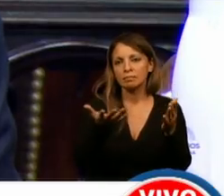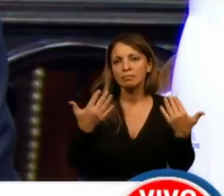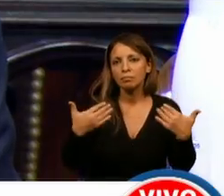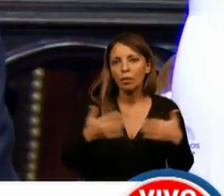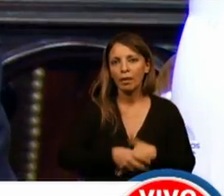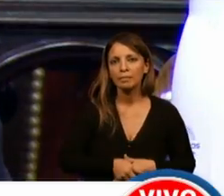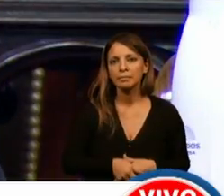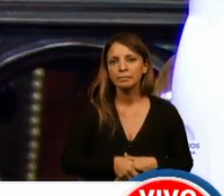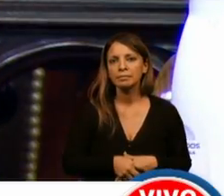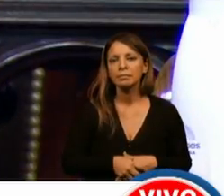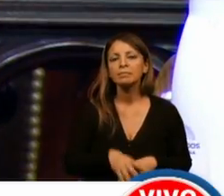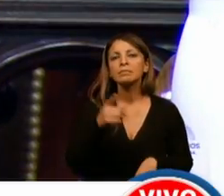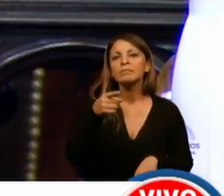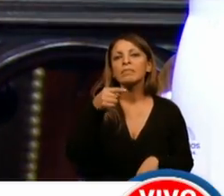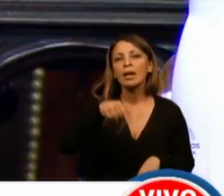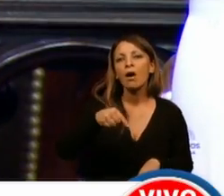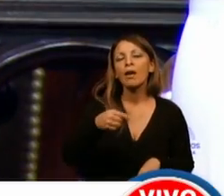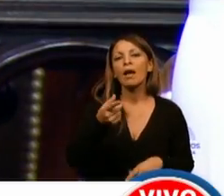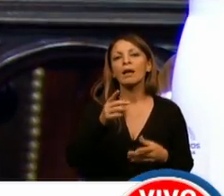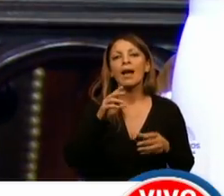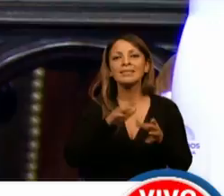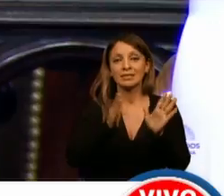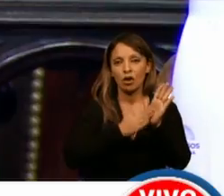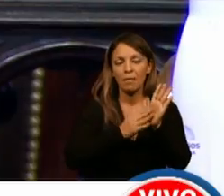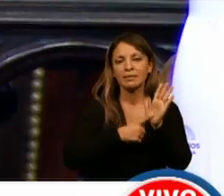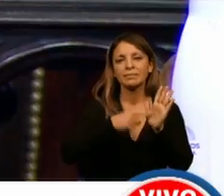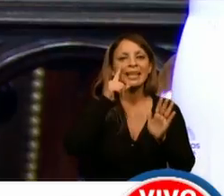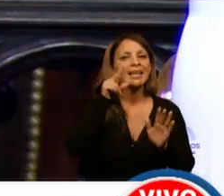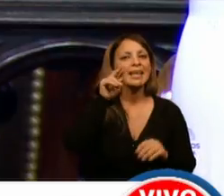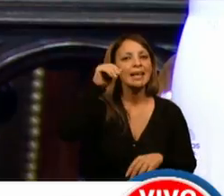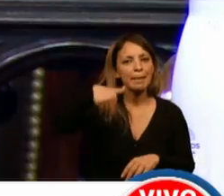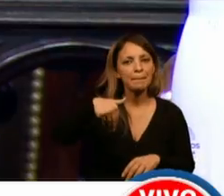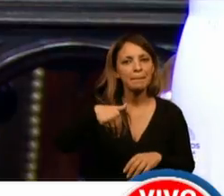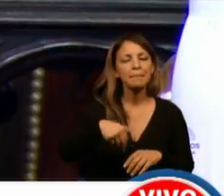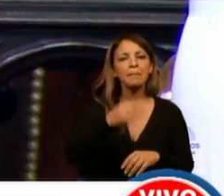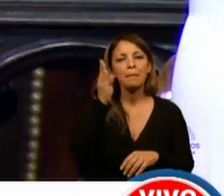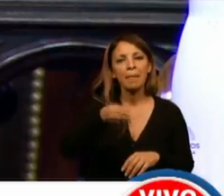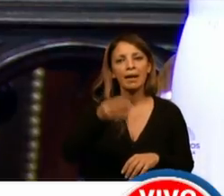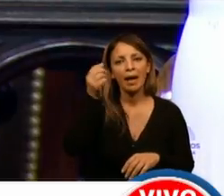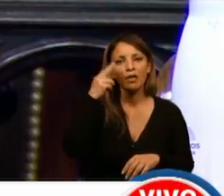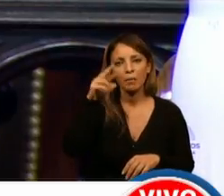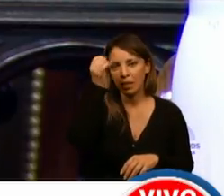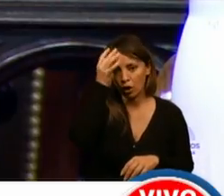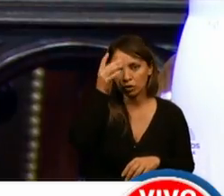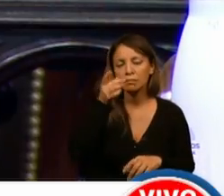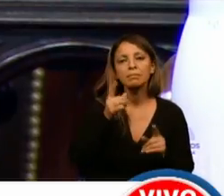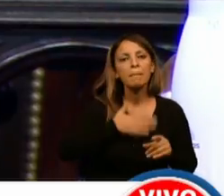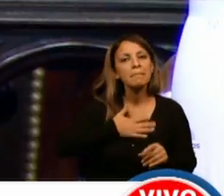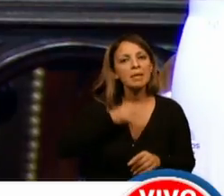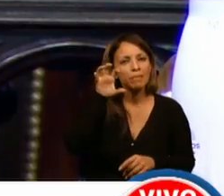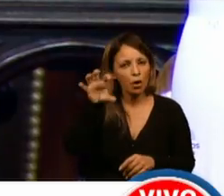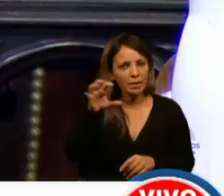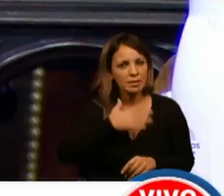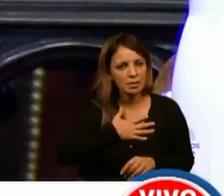base a utilizando las normas giran las 11 mil 603 vallas 2012 y en el caso particular de mi provincia